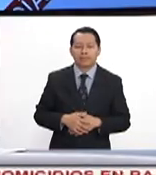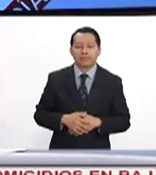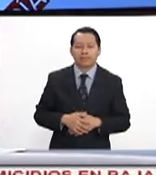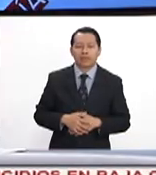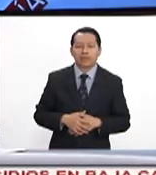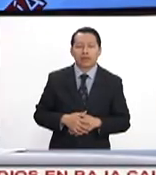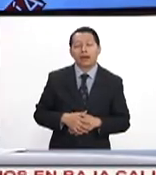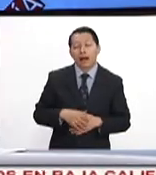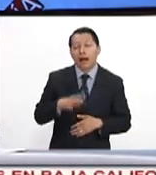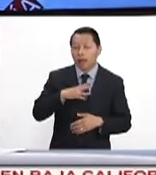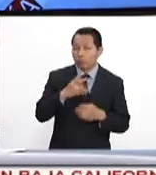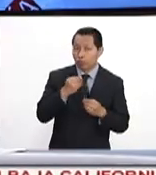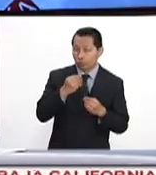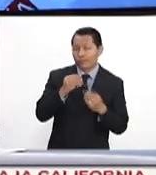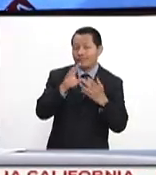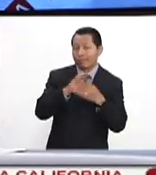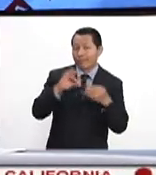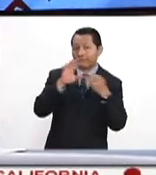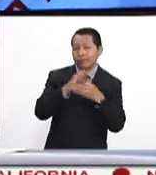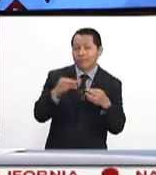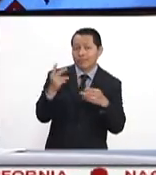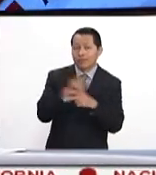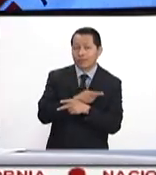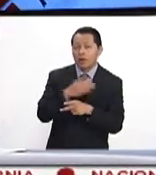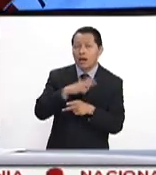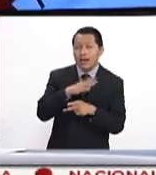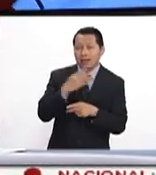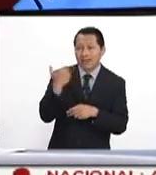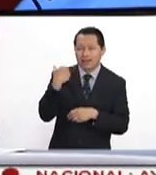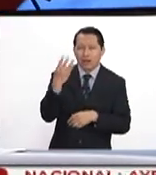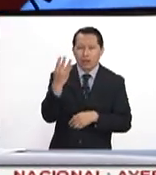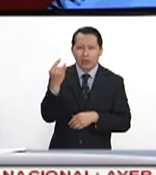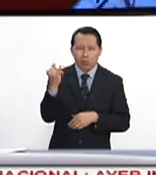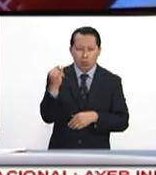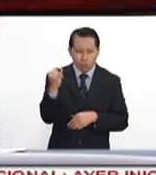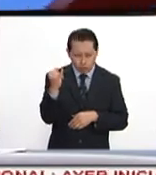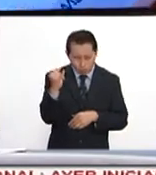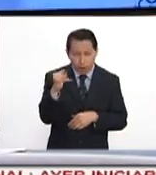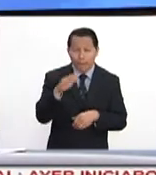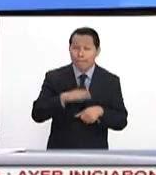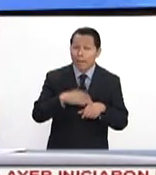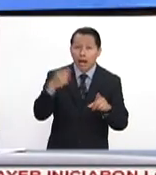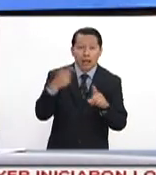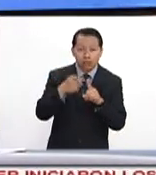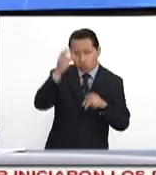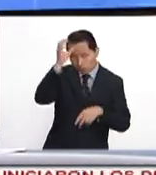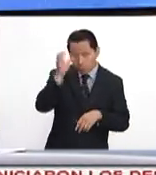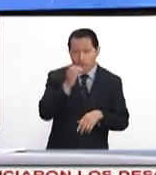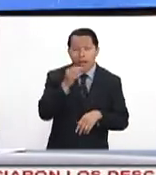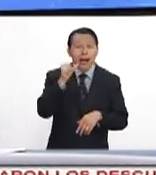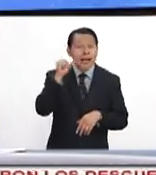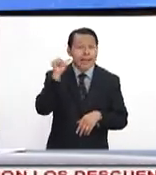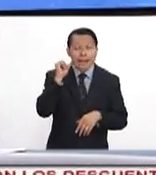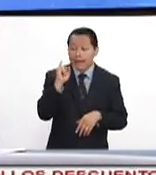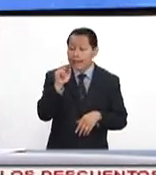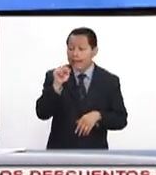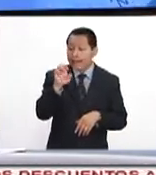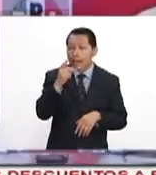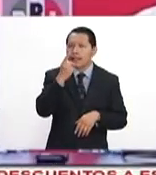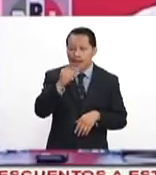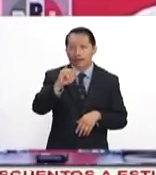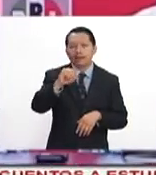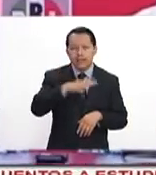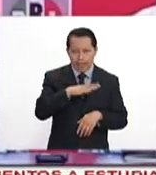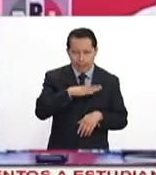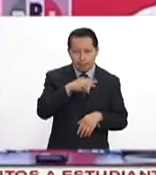Y aún hay mucho de qué hablar en lo sucedido en las elecciones del pasado 4 de junio, sobre todo en el estado de Coahuila. Ayer el Instituto Nacional Electoral confirmó que tanto